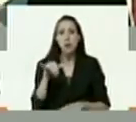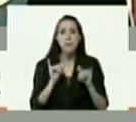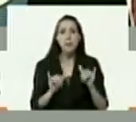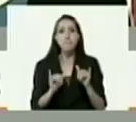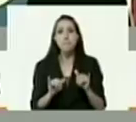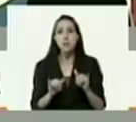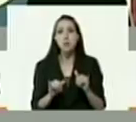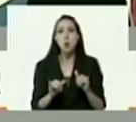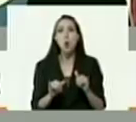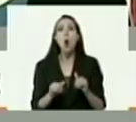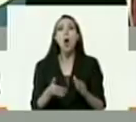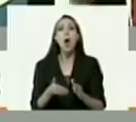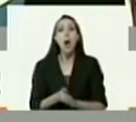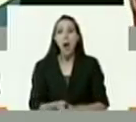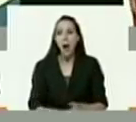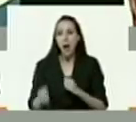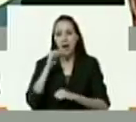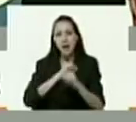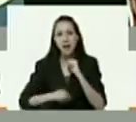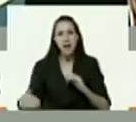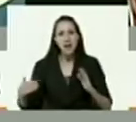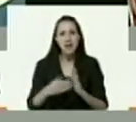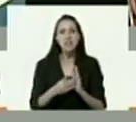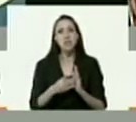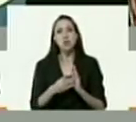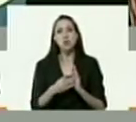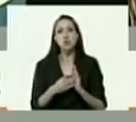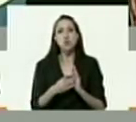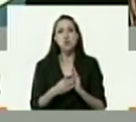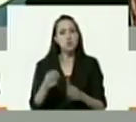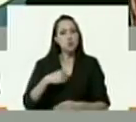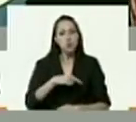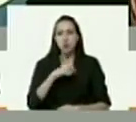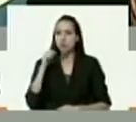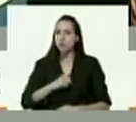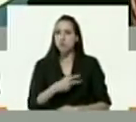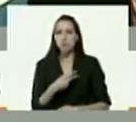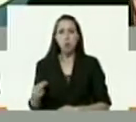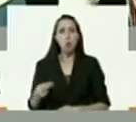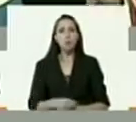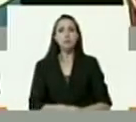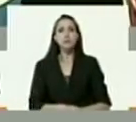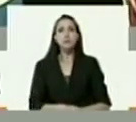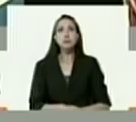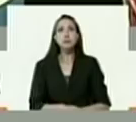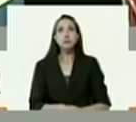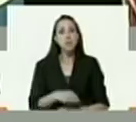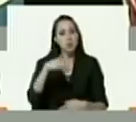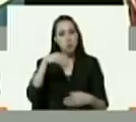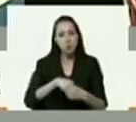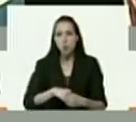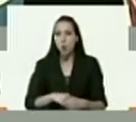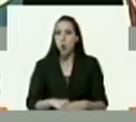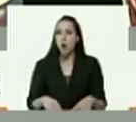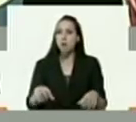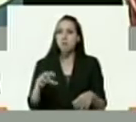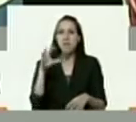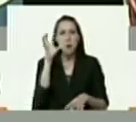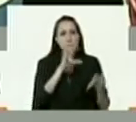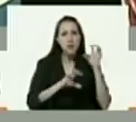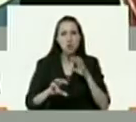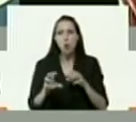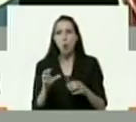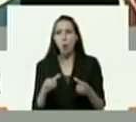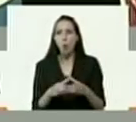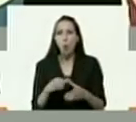con xenofobia, con rechazo. Nosotros no vamos a aceptar ningún tipo de intromisión, ni de Estado, ni de OEA,